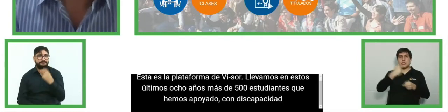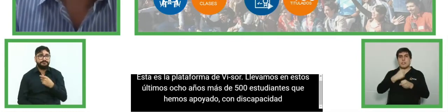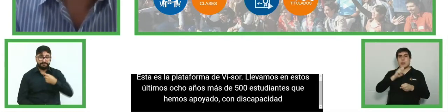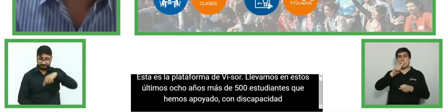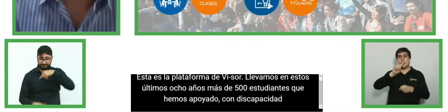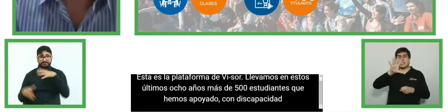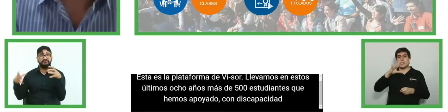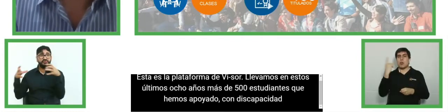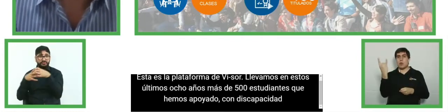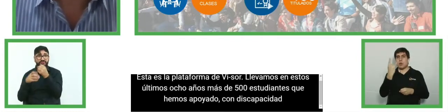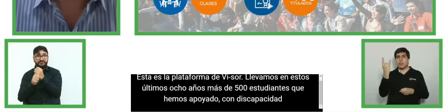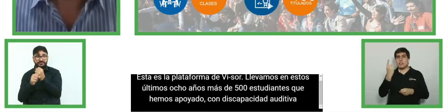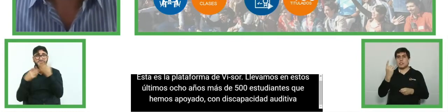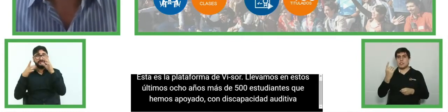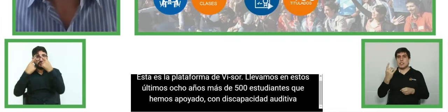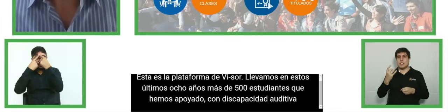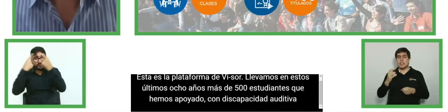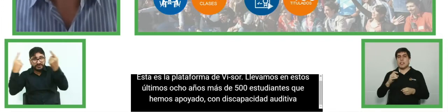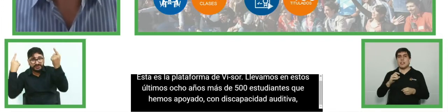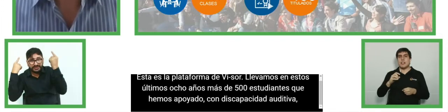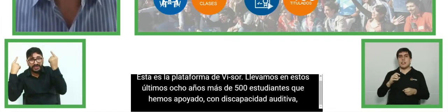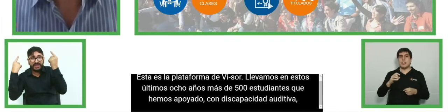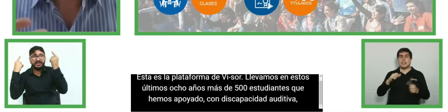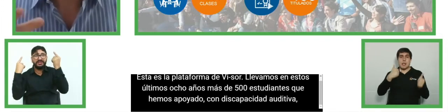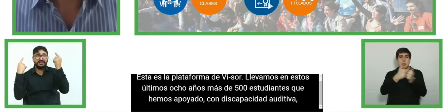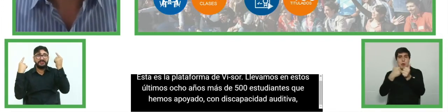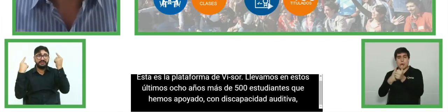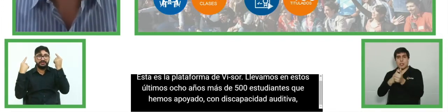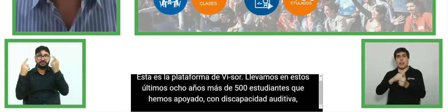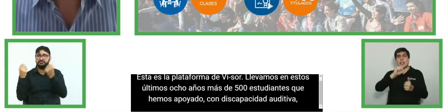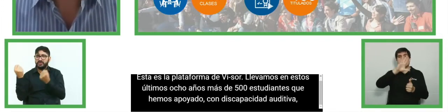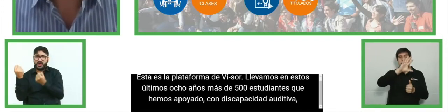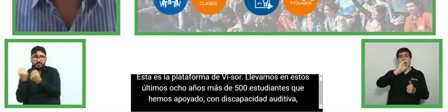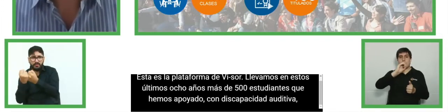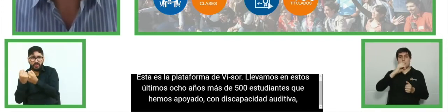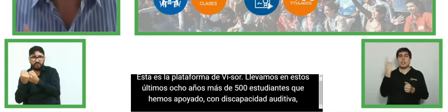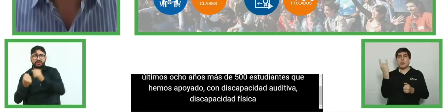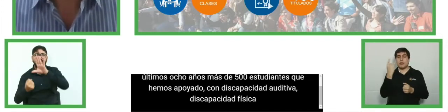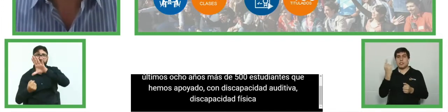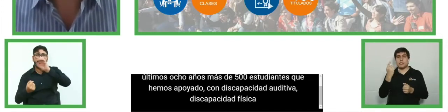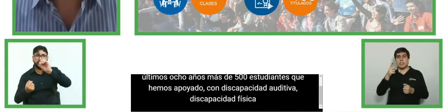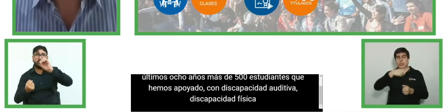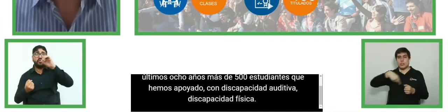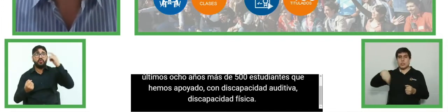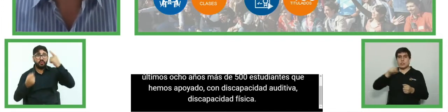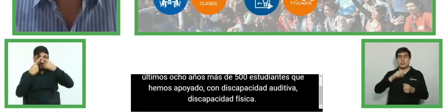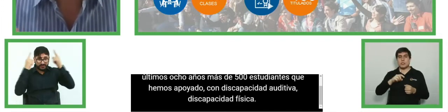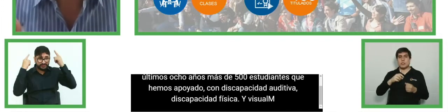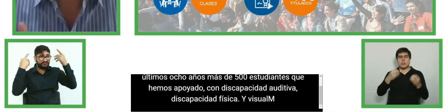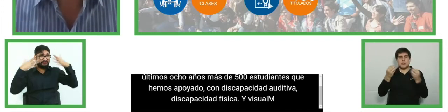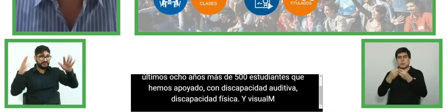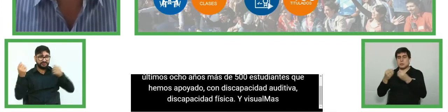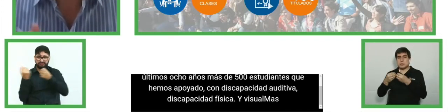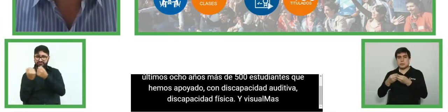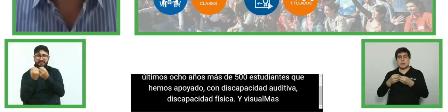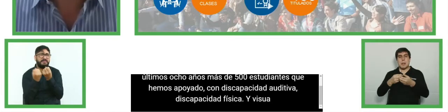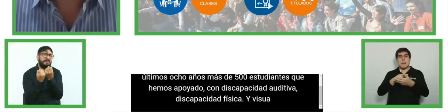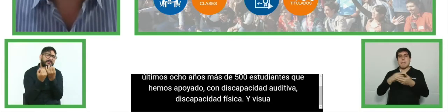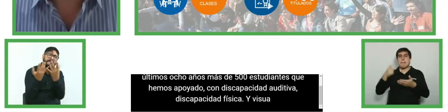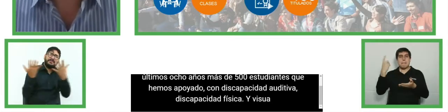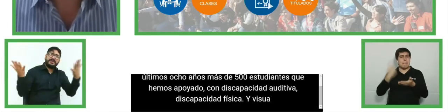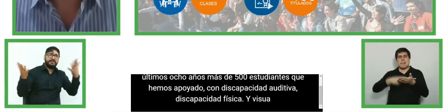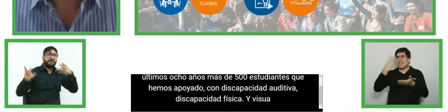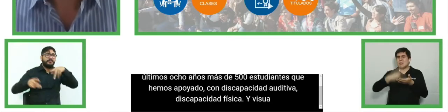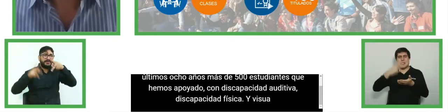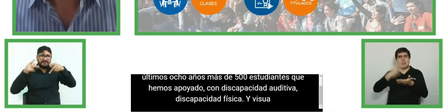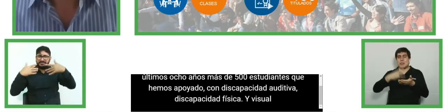apoyado en este momento a más de 50. Llevamos más de 70.000 clases escritas e interpretadas, o sea, imagínense la cantidad de información que hay